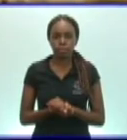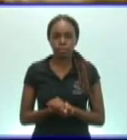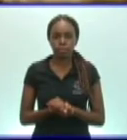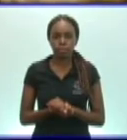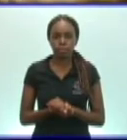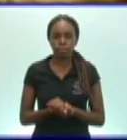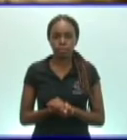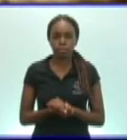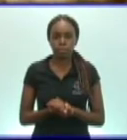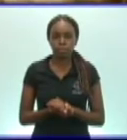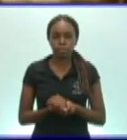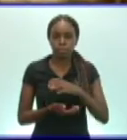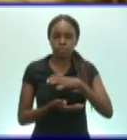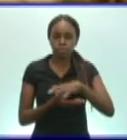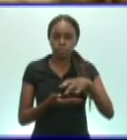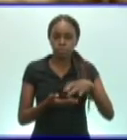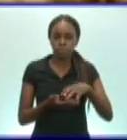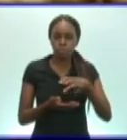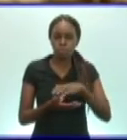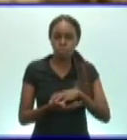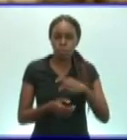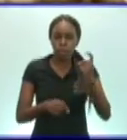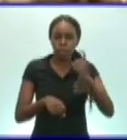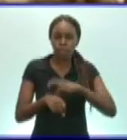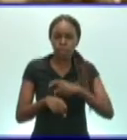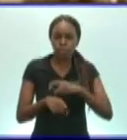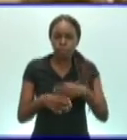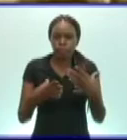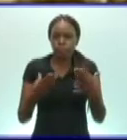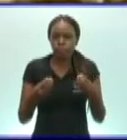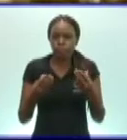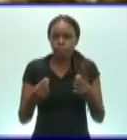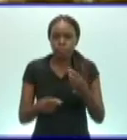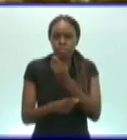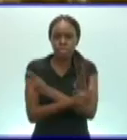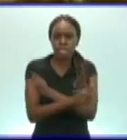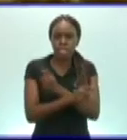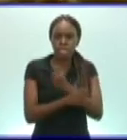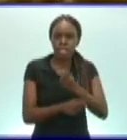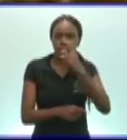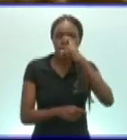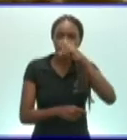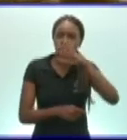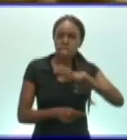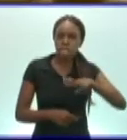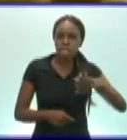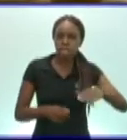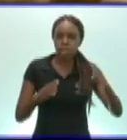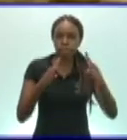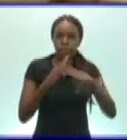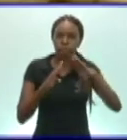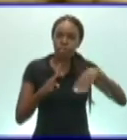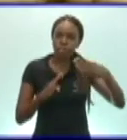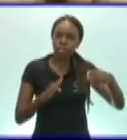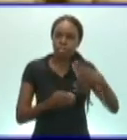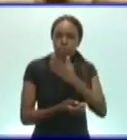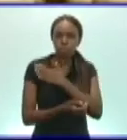En San Lorenzo, dedica gran parte de su tiempo a alfabetizar a niños y vecinos de la zona.